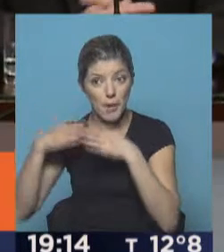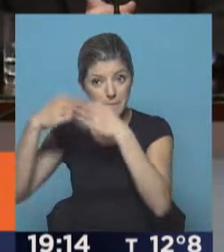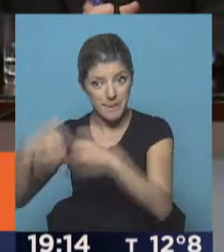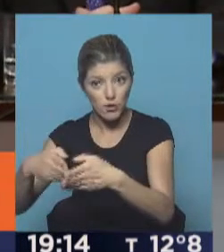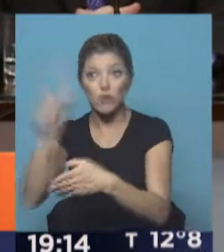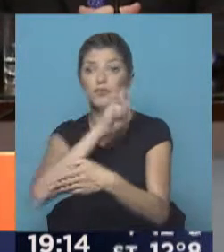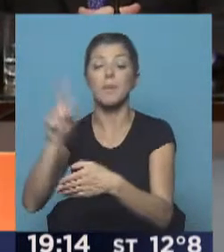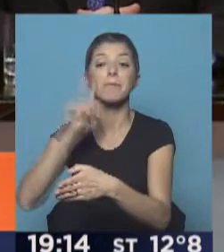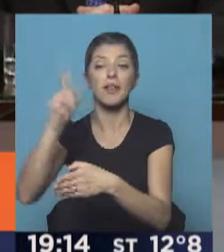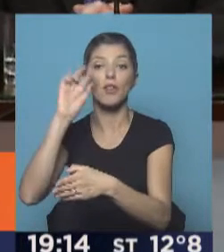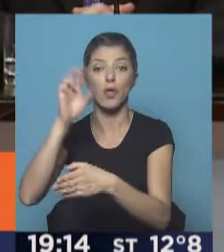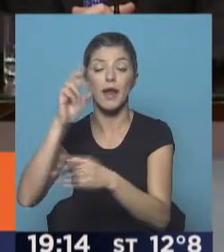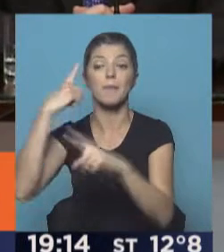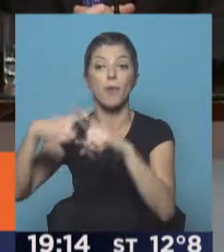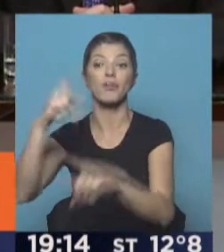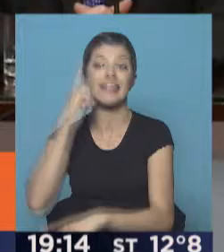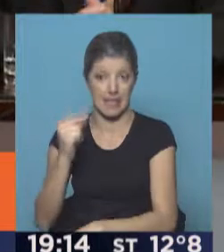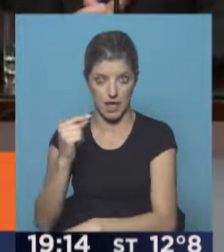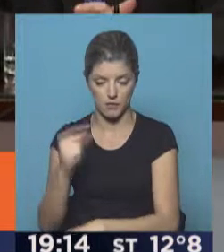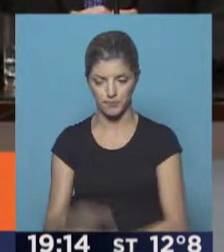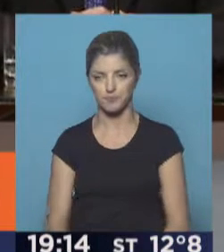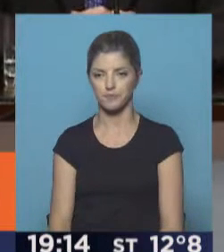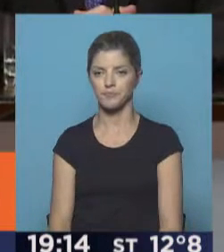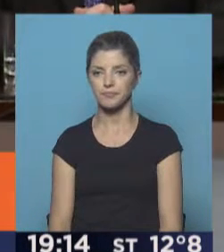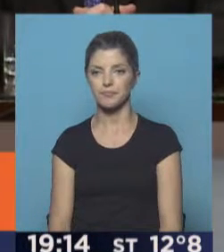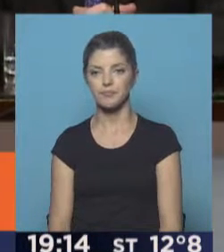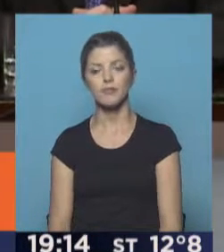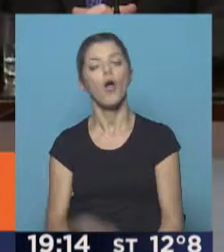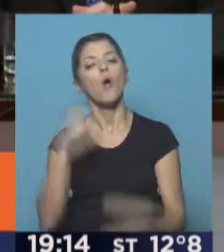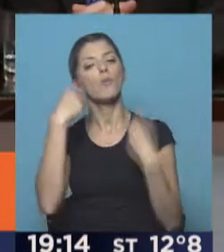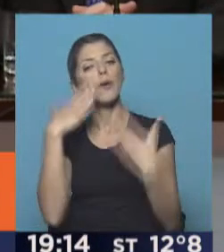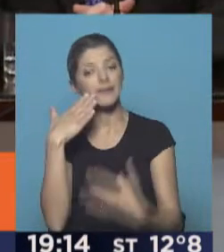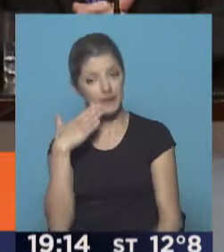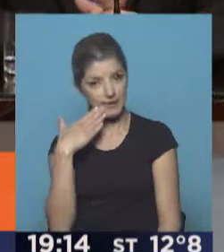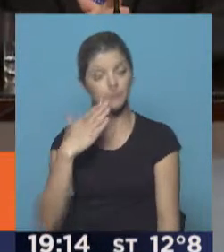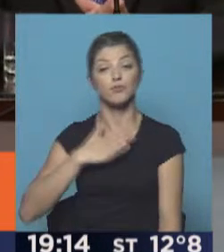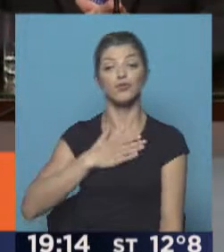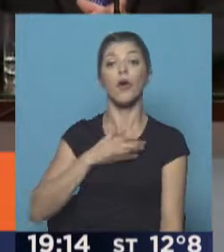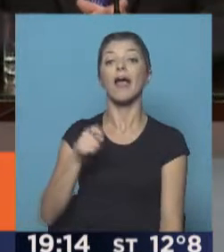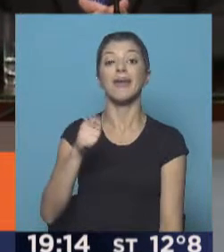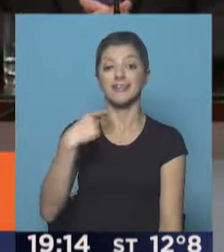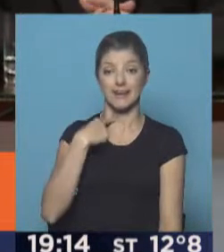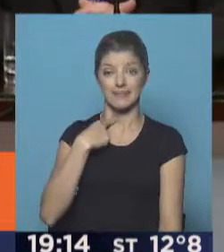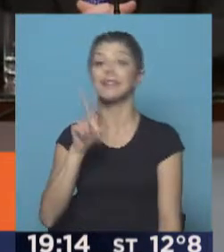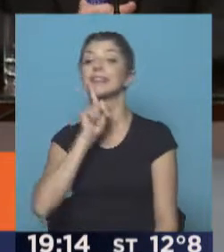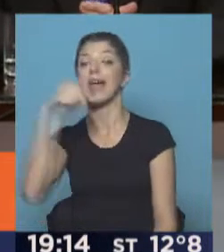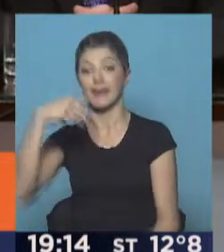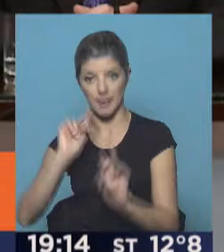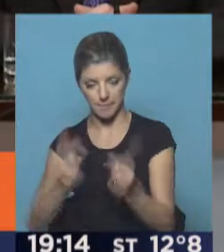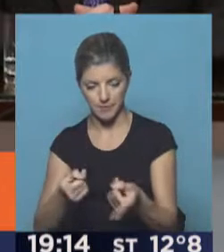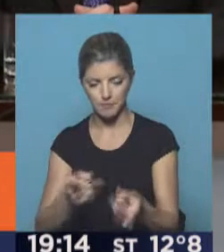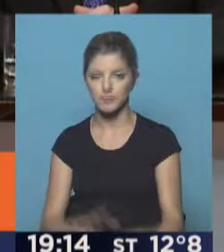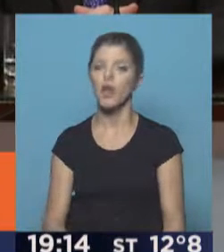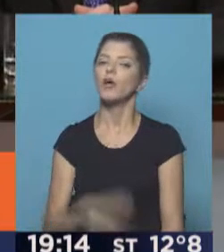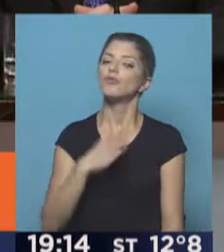día. Buenas tardes, Marcelo Peláez de Canal 13 y TN. Ministro Aranguren, si